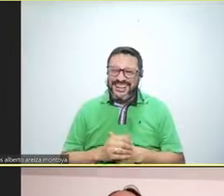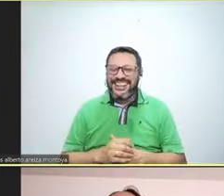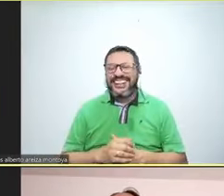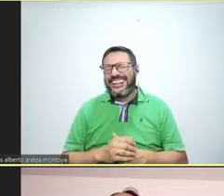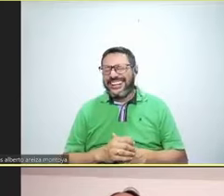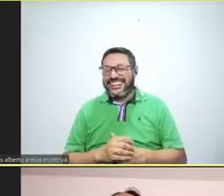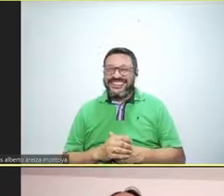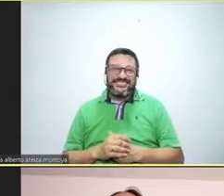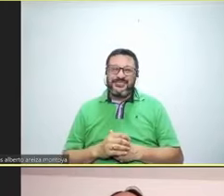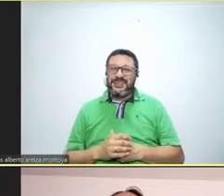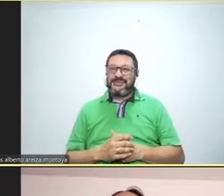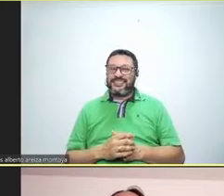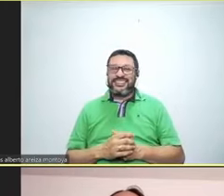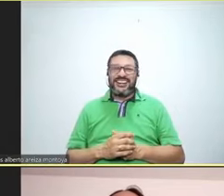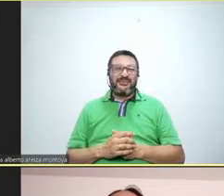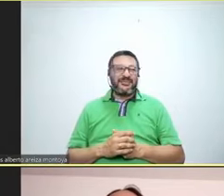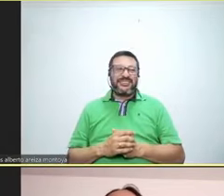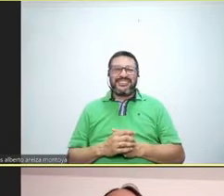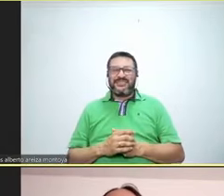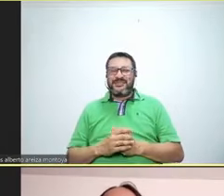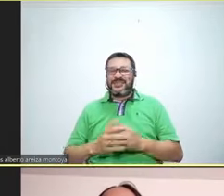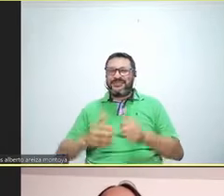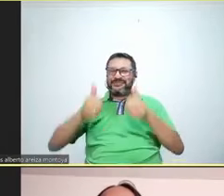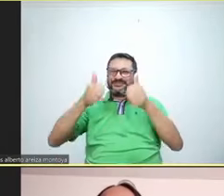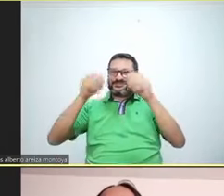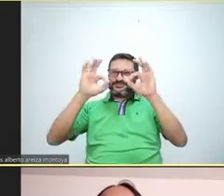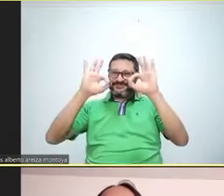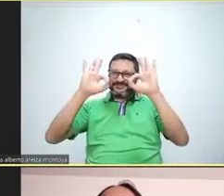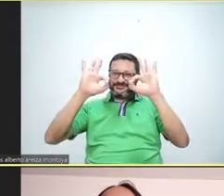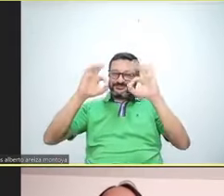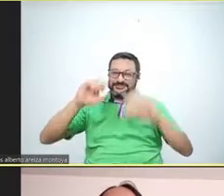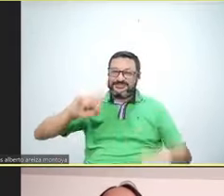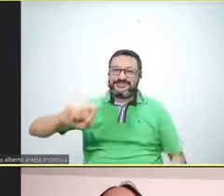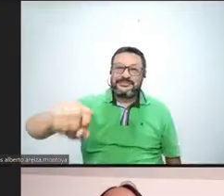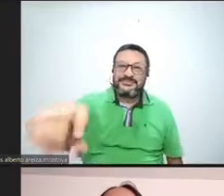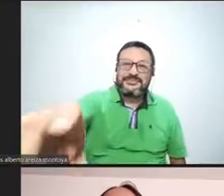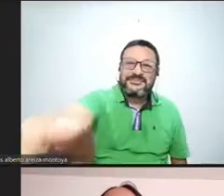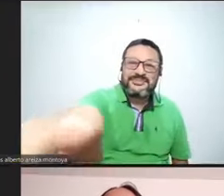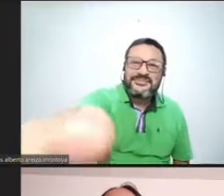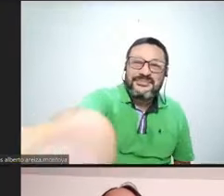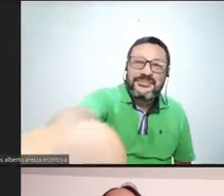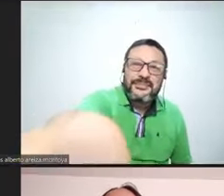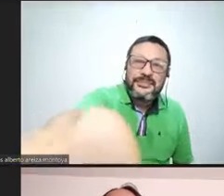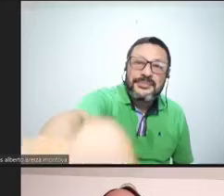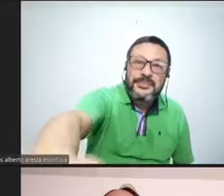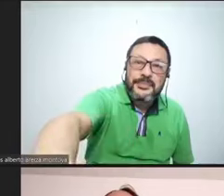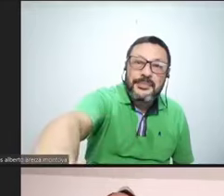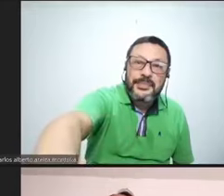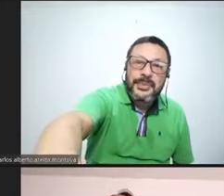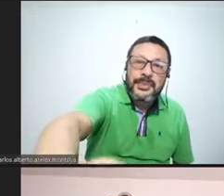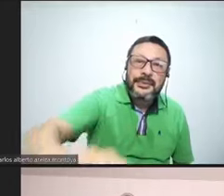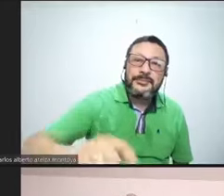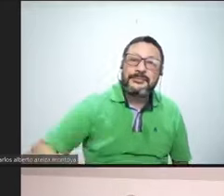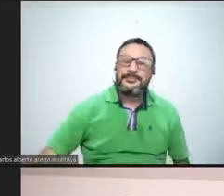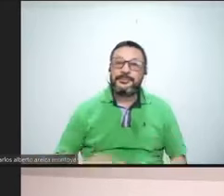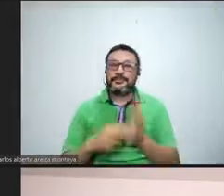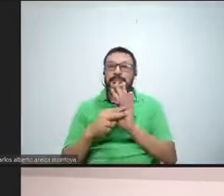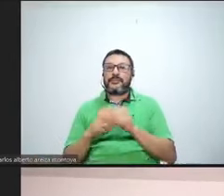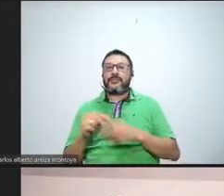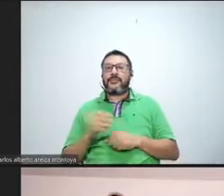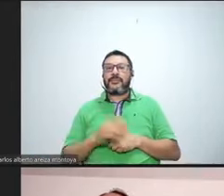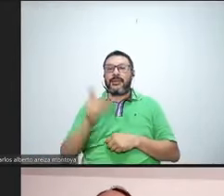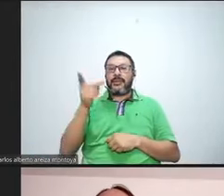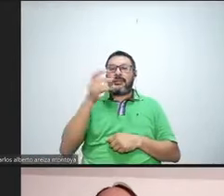Te sapearon. Me sapearon. Y bueno, esperamos que tengamos un buen tiempo. Bueno, ella es Gina Escobar,